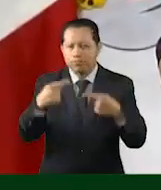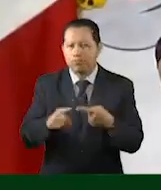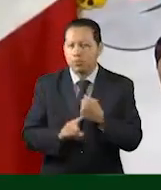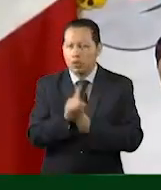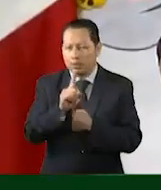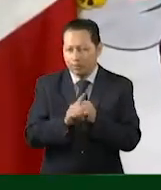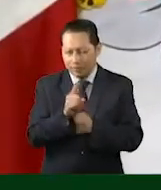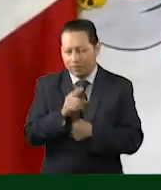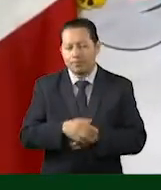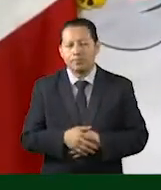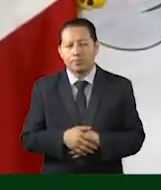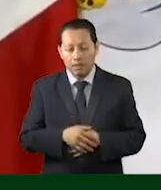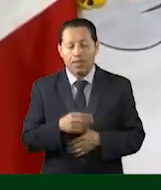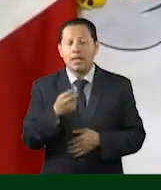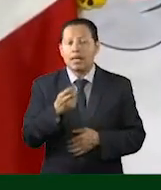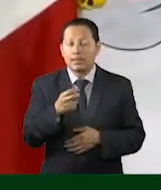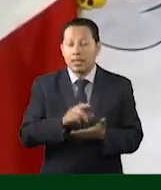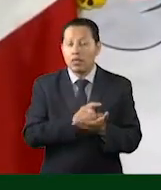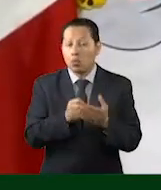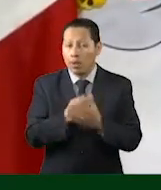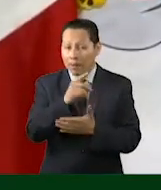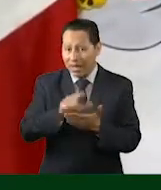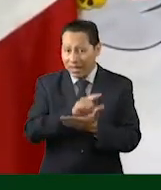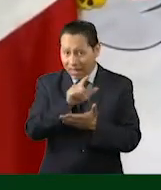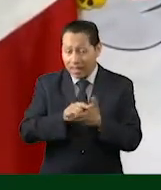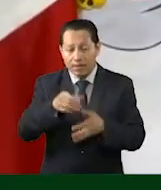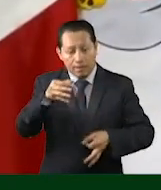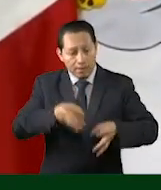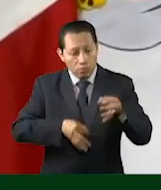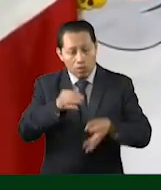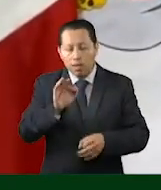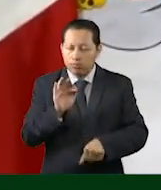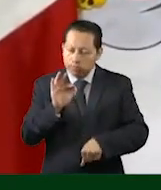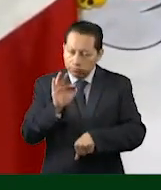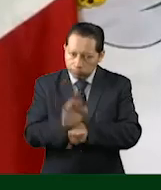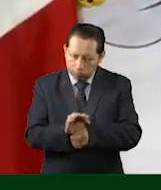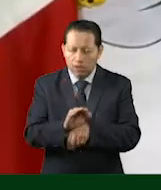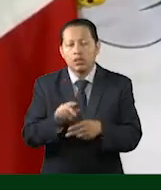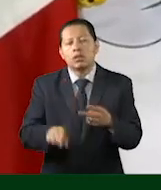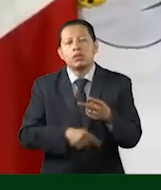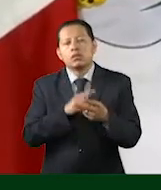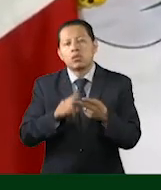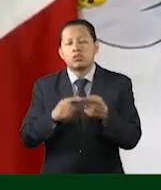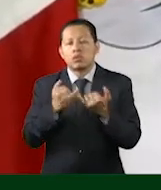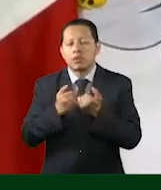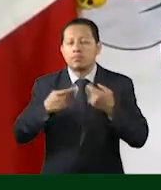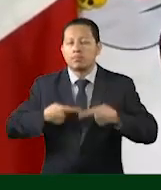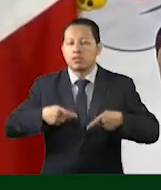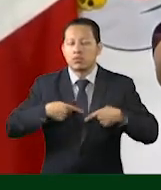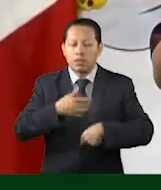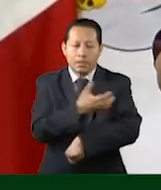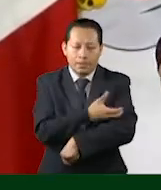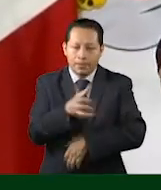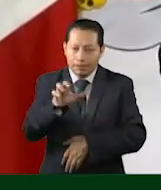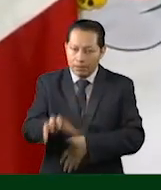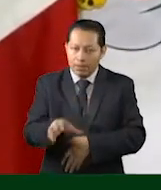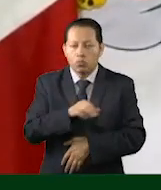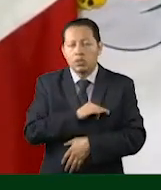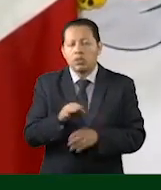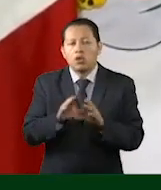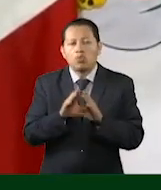no solo alivia la carga sobre los tribunales, sino que también empoderan a la ciudadanía a